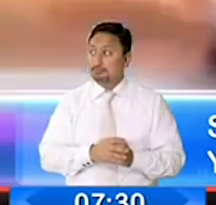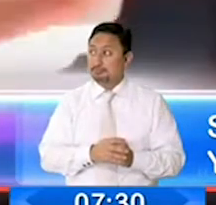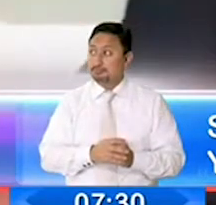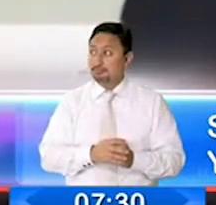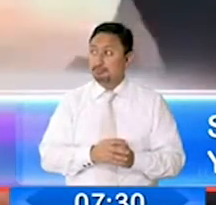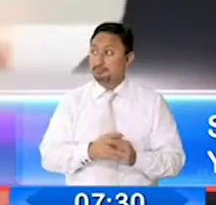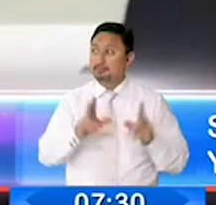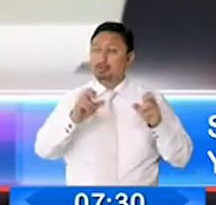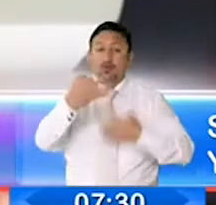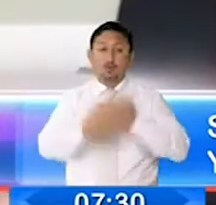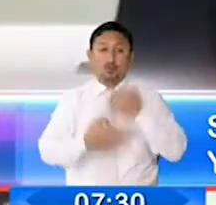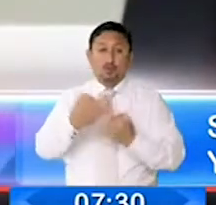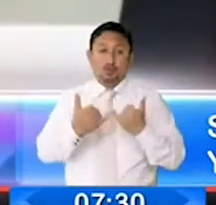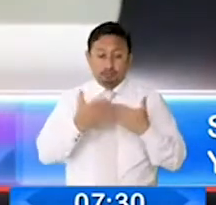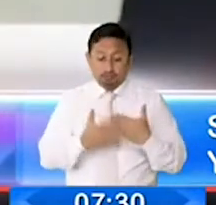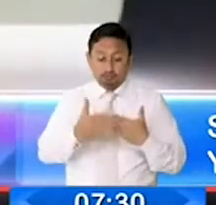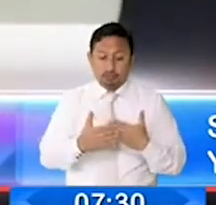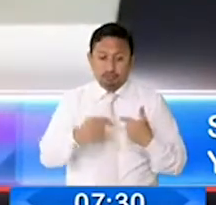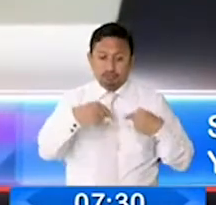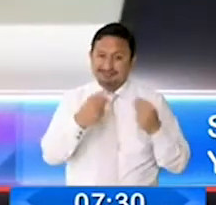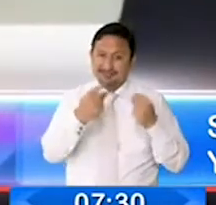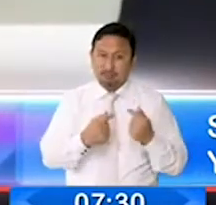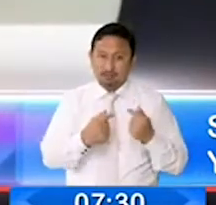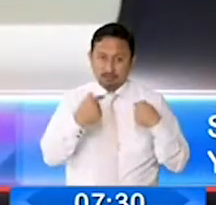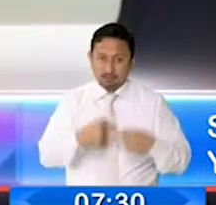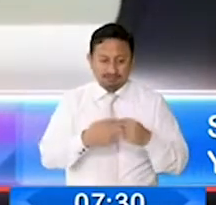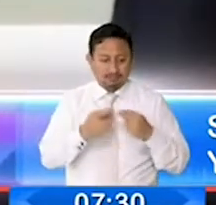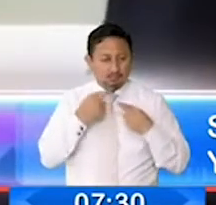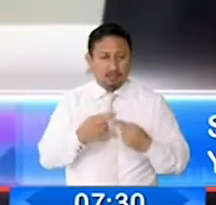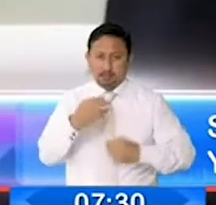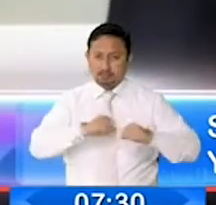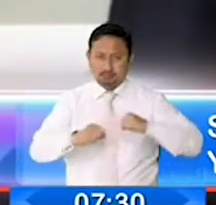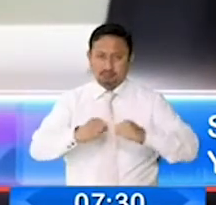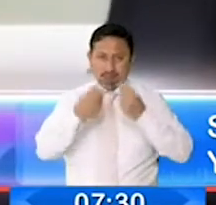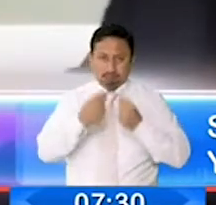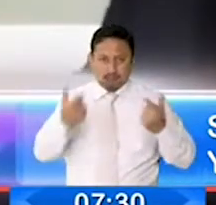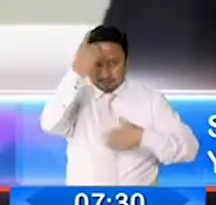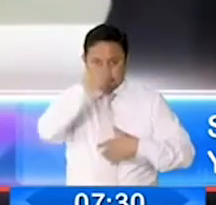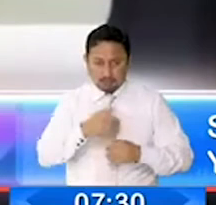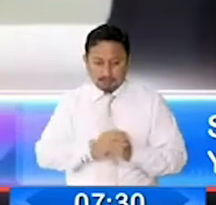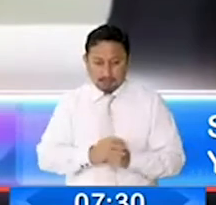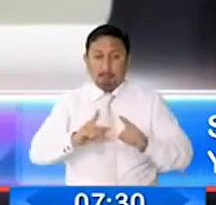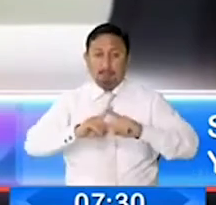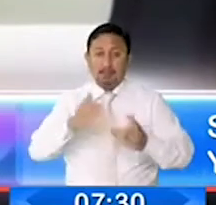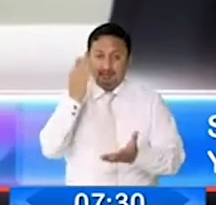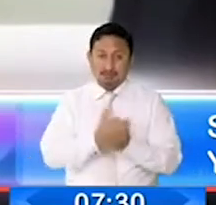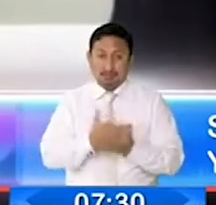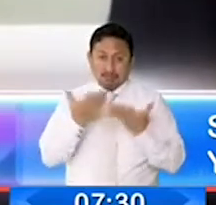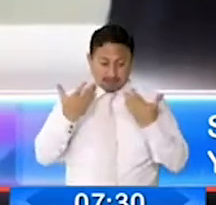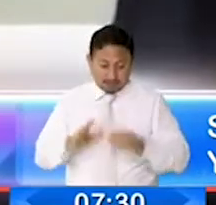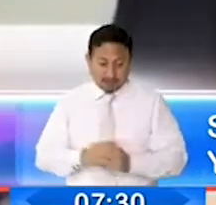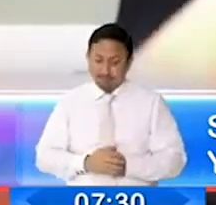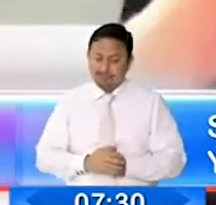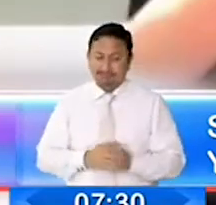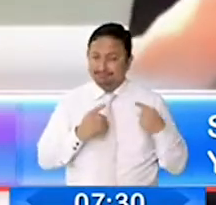va entrando al despacho se va generando respuestas. Pero claro, nunca cesa nuestro trabajo, nunca